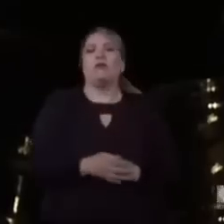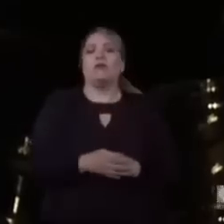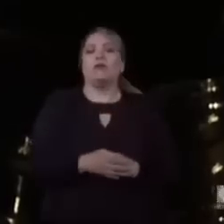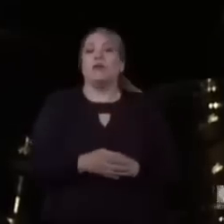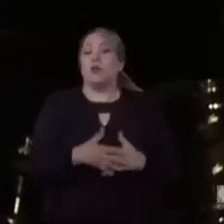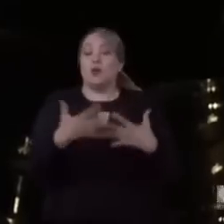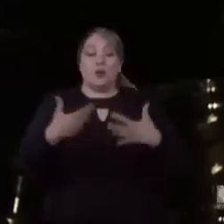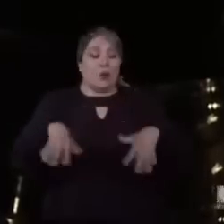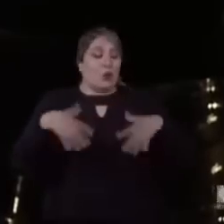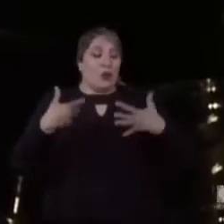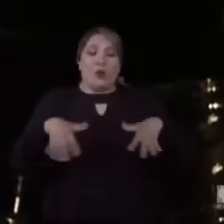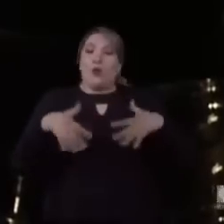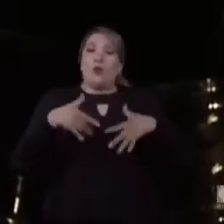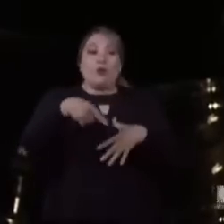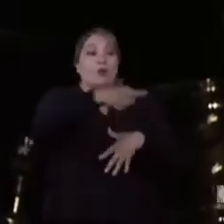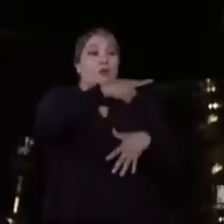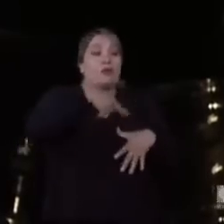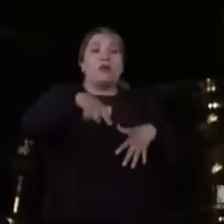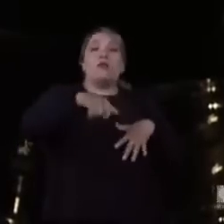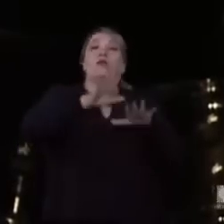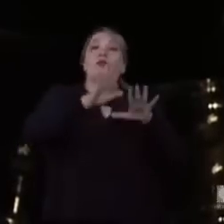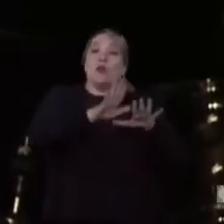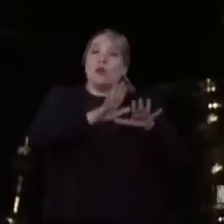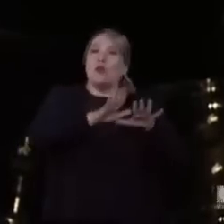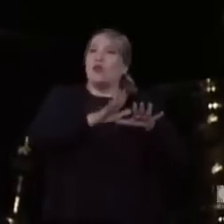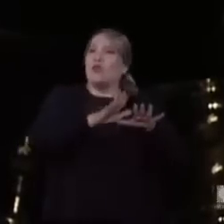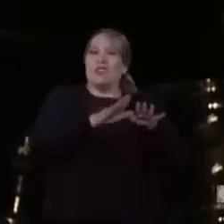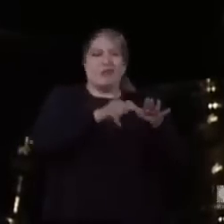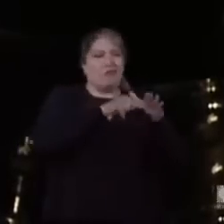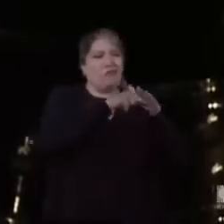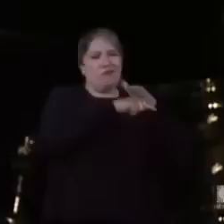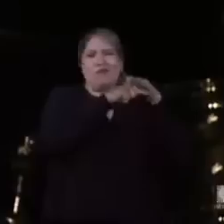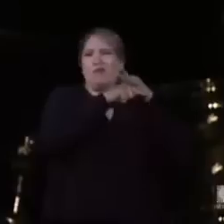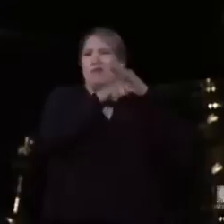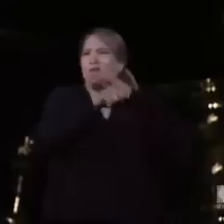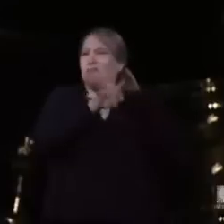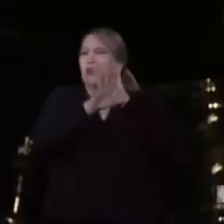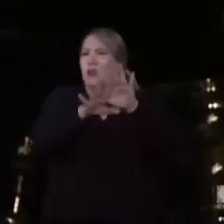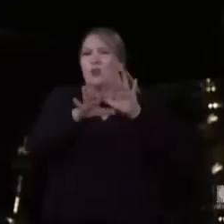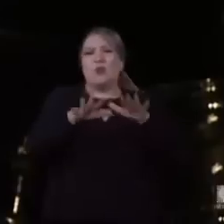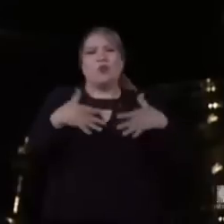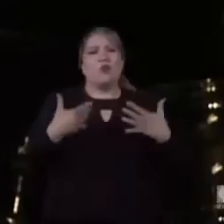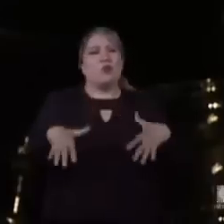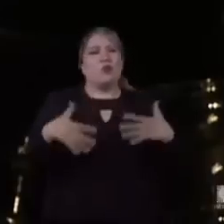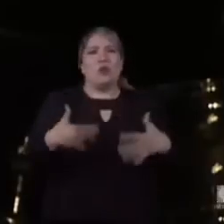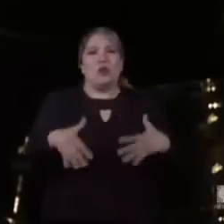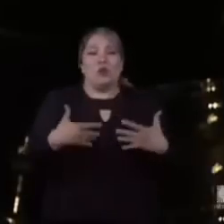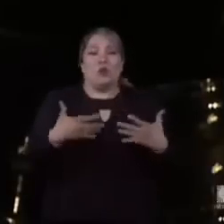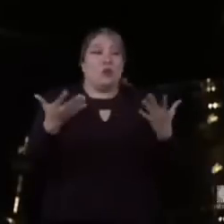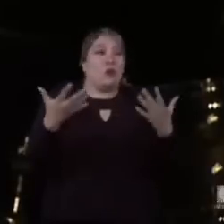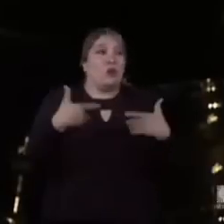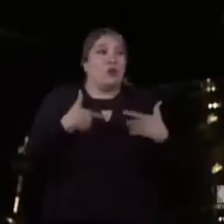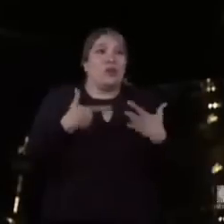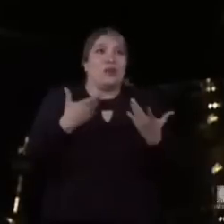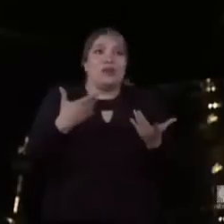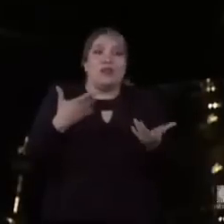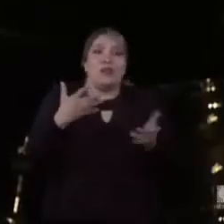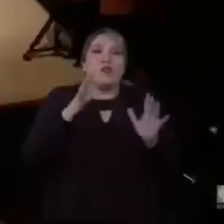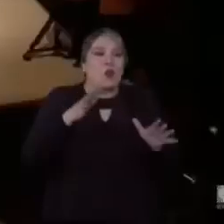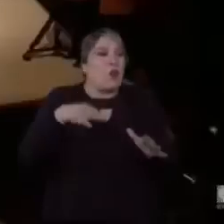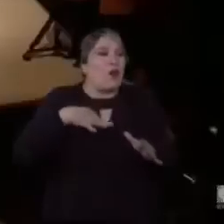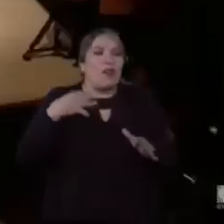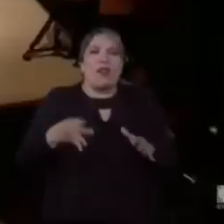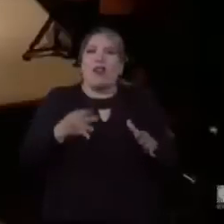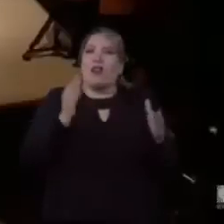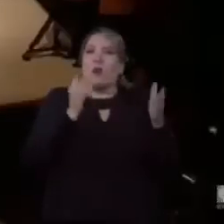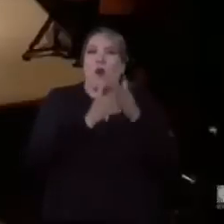El daño causado por este crimen de Estado a la ética pública de la nación es inconmensurable